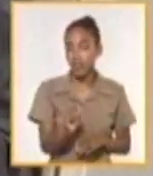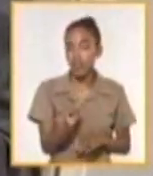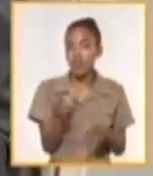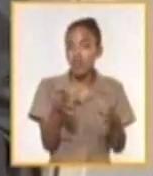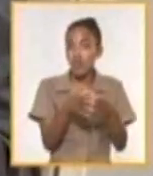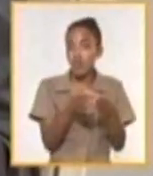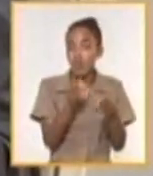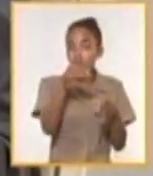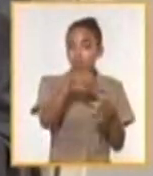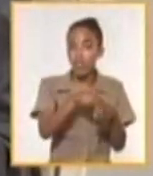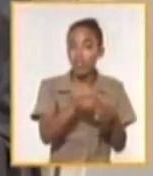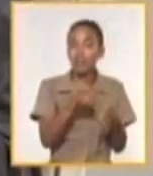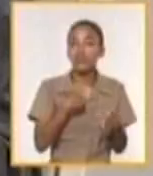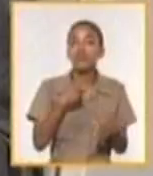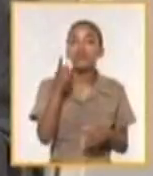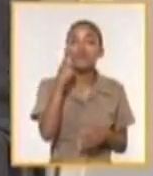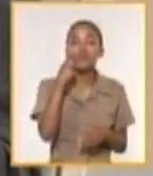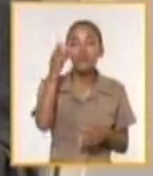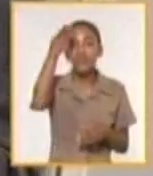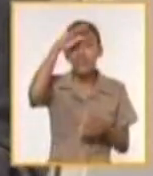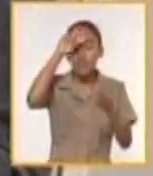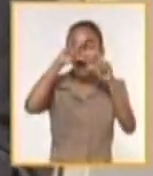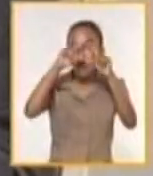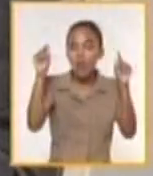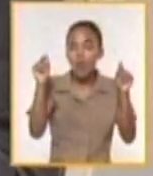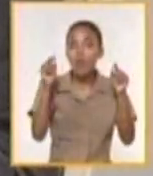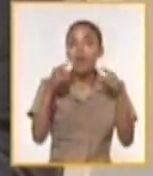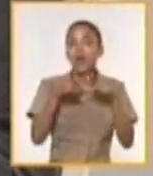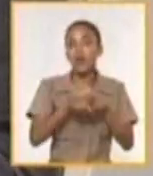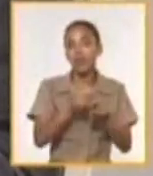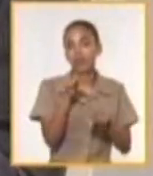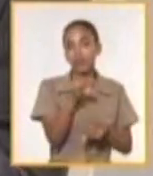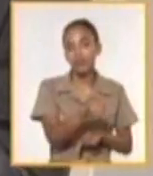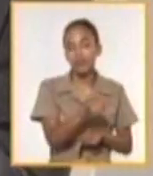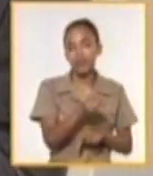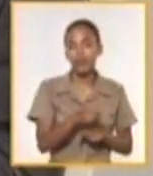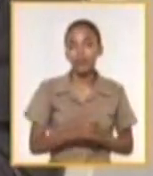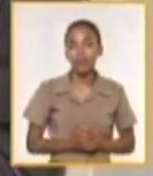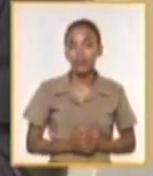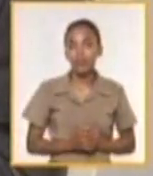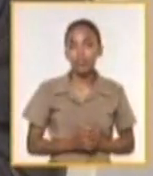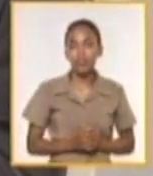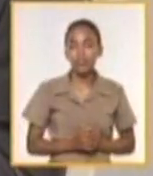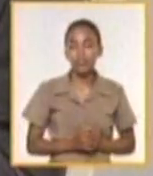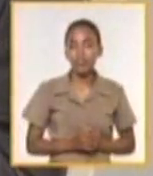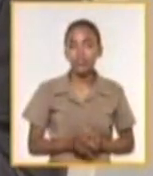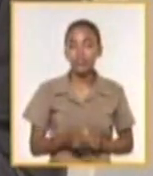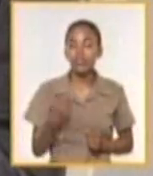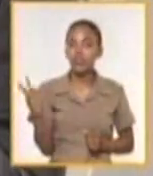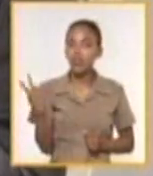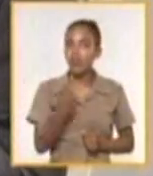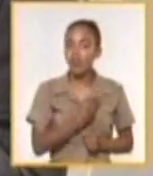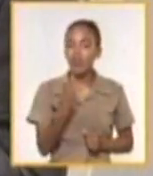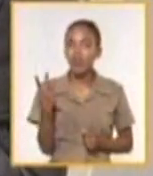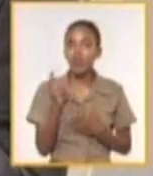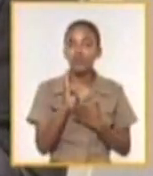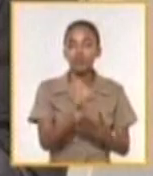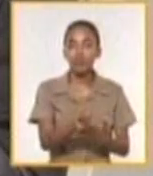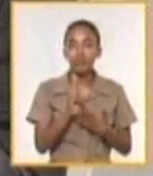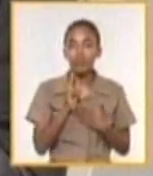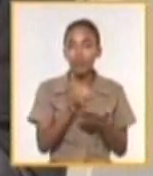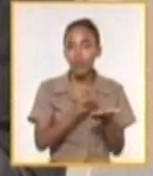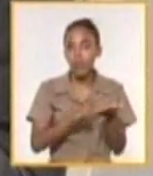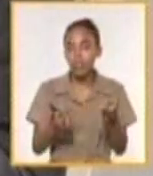realmente conocí Cuba. Y la conocí incluso junto con él muchas veces, porque viajábamos juntos a provincias, visitábamos los lugares